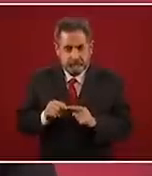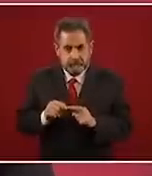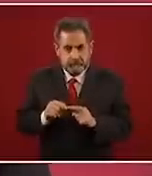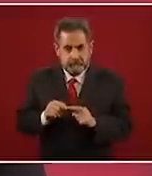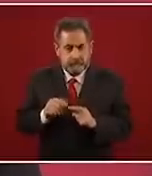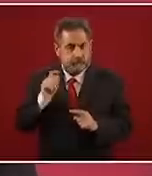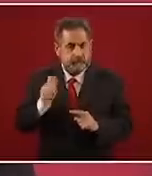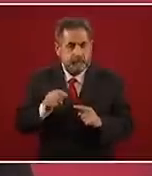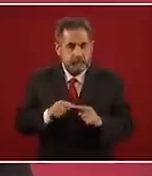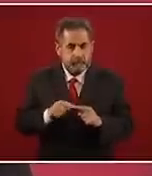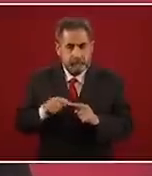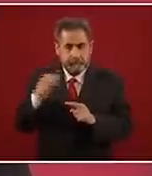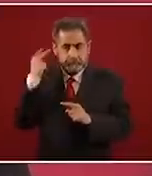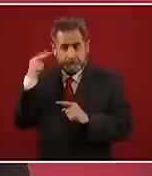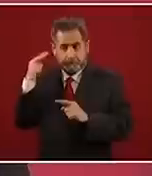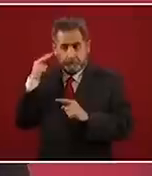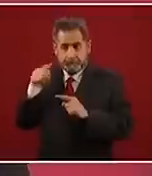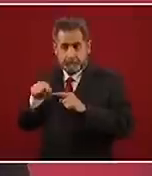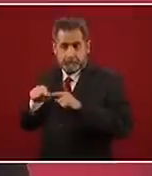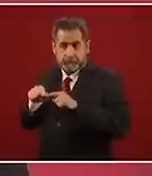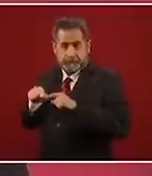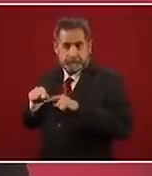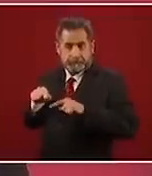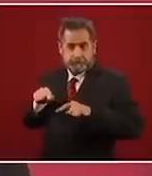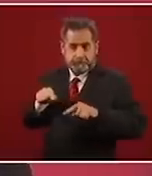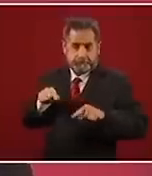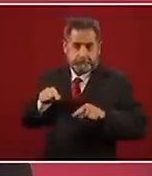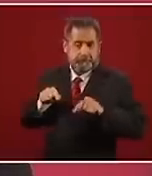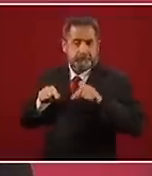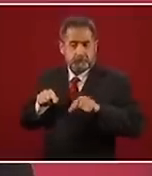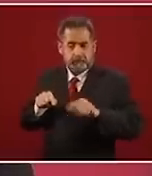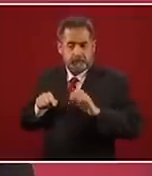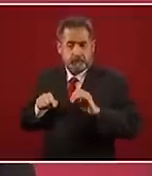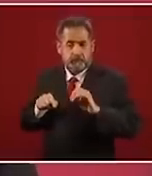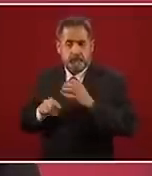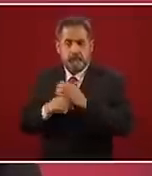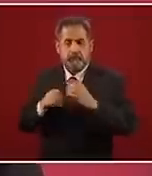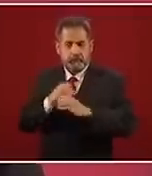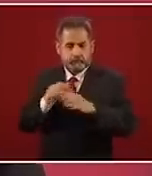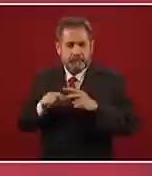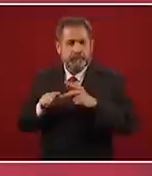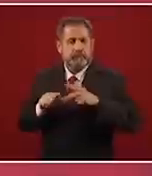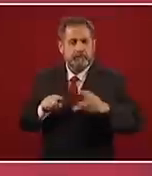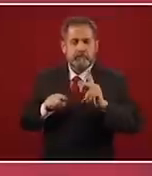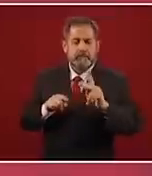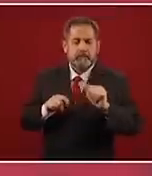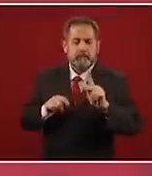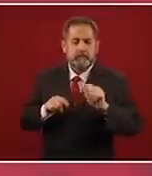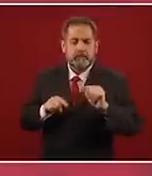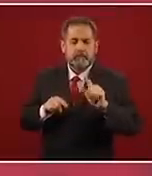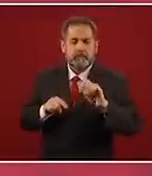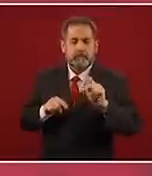la parte de Veracruz, desde Cozamaloapan, desde el Papaloapan,